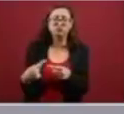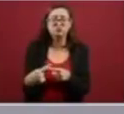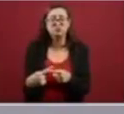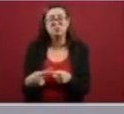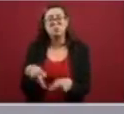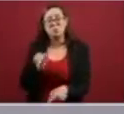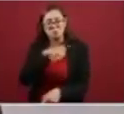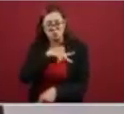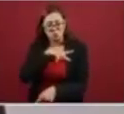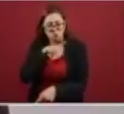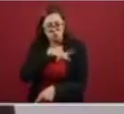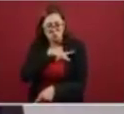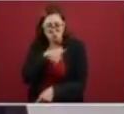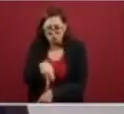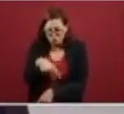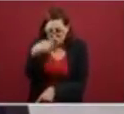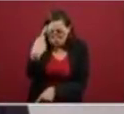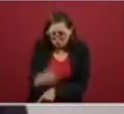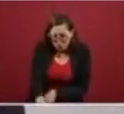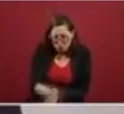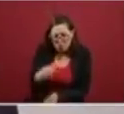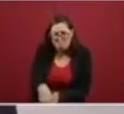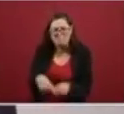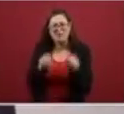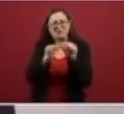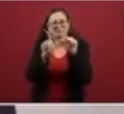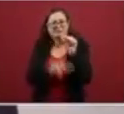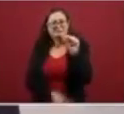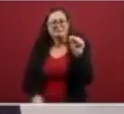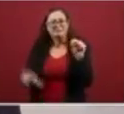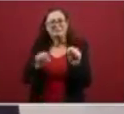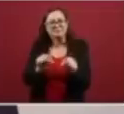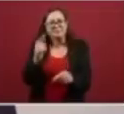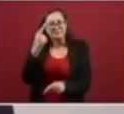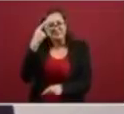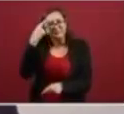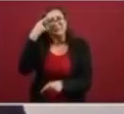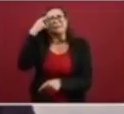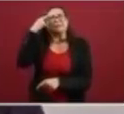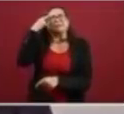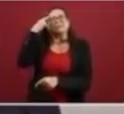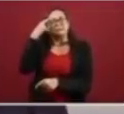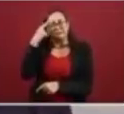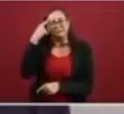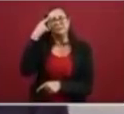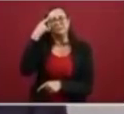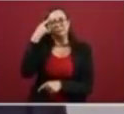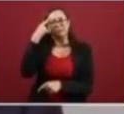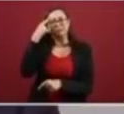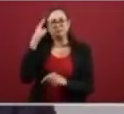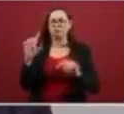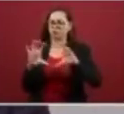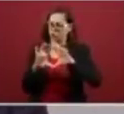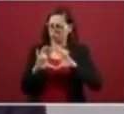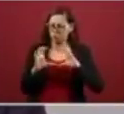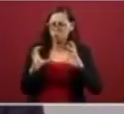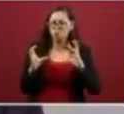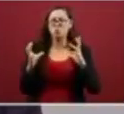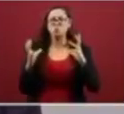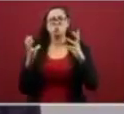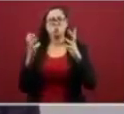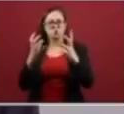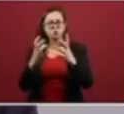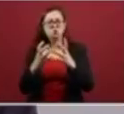nuestra inspiración. Somos universales, pero no tenemos que